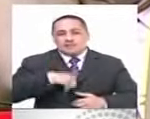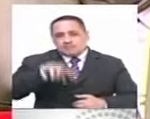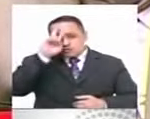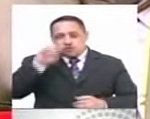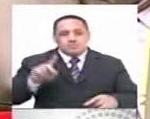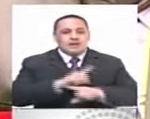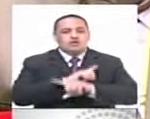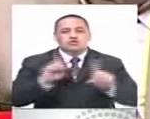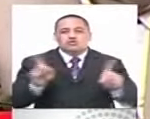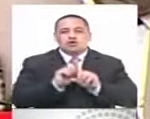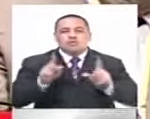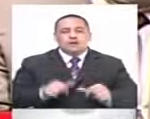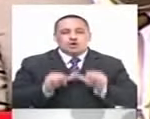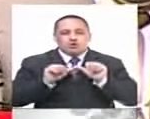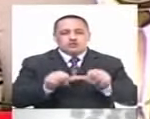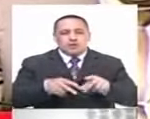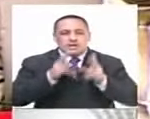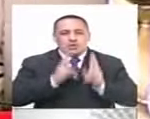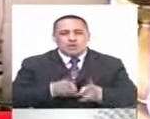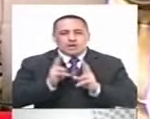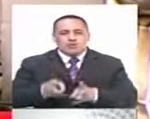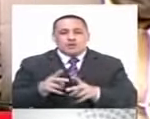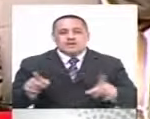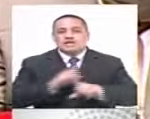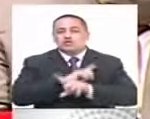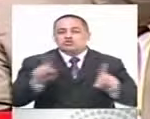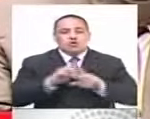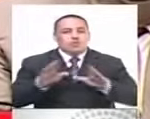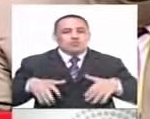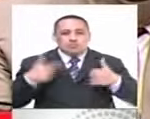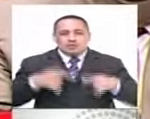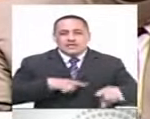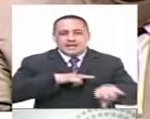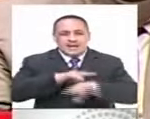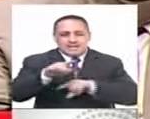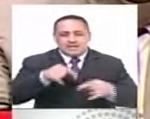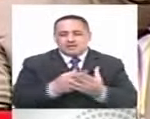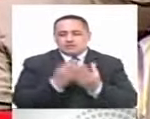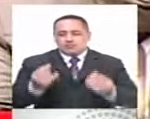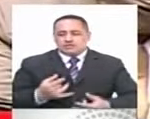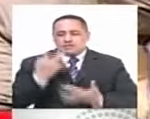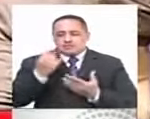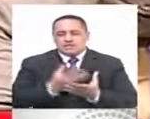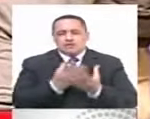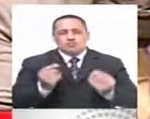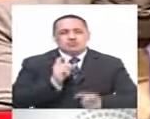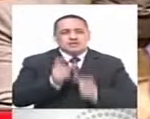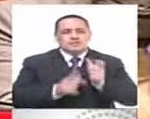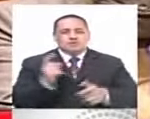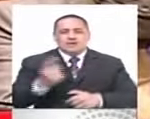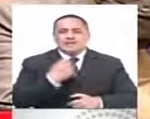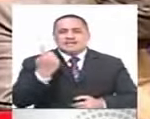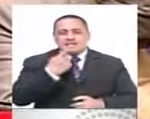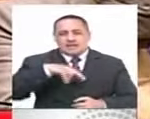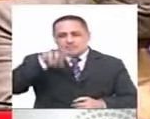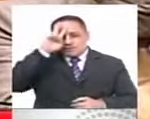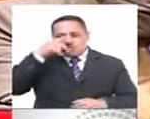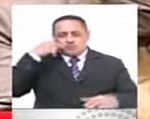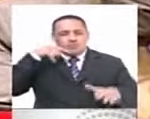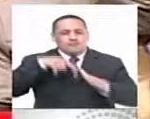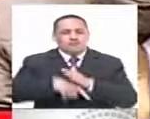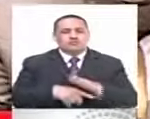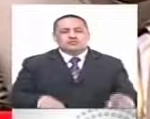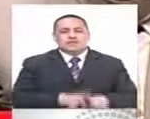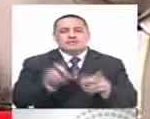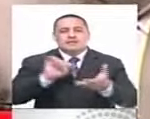mas no para el continuismo, y que no puede defraudar las esperanzas de millones de compatriotas del Perú profundo,